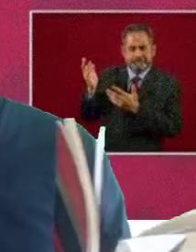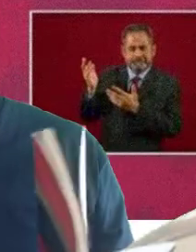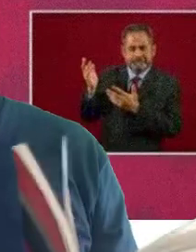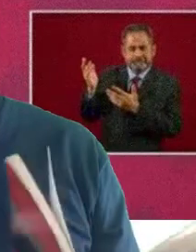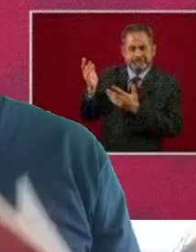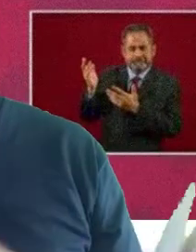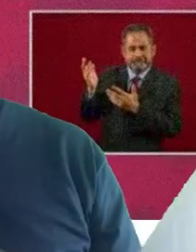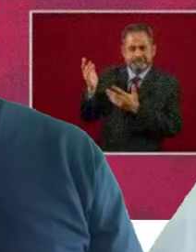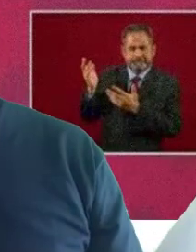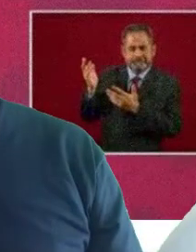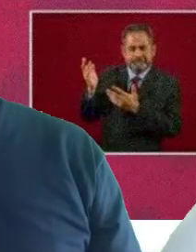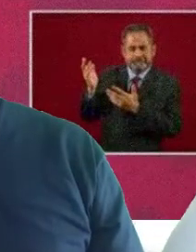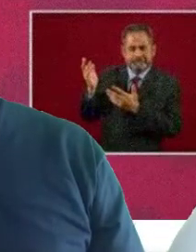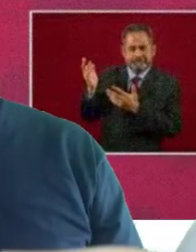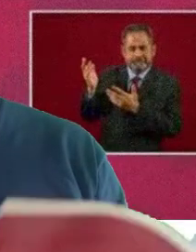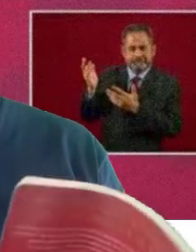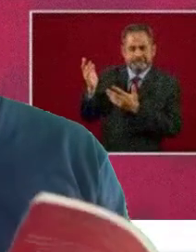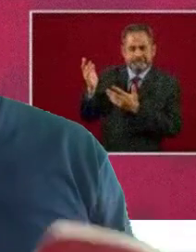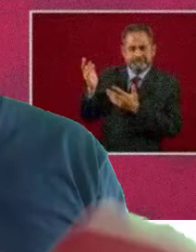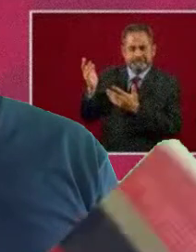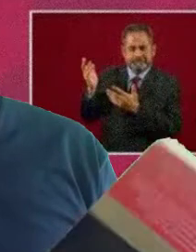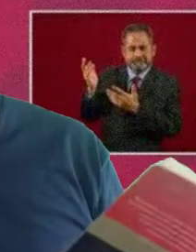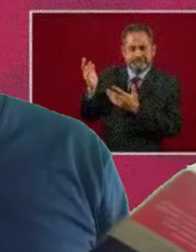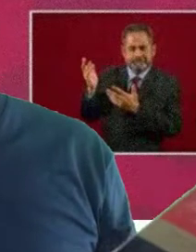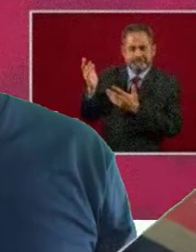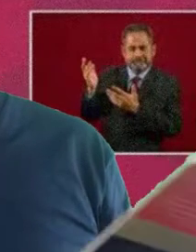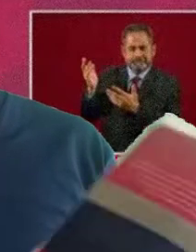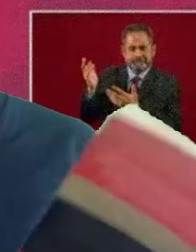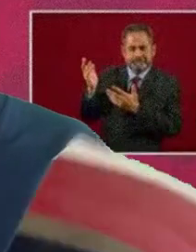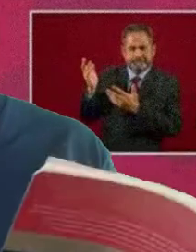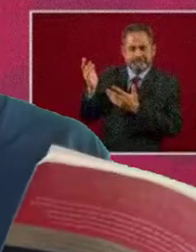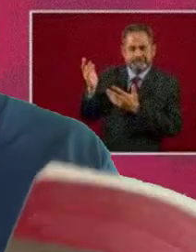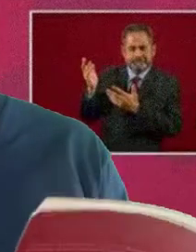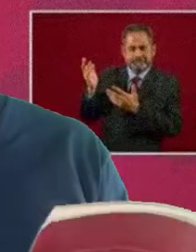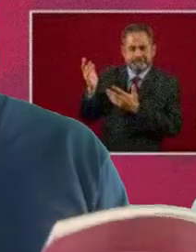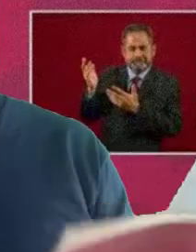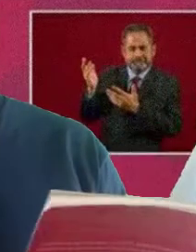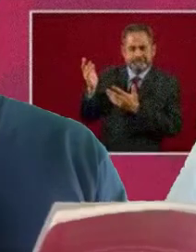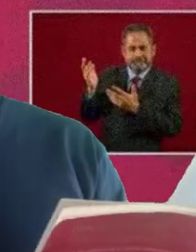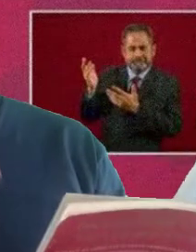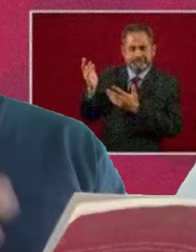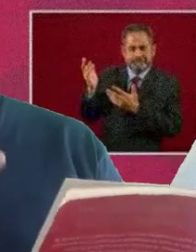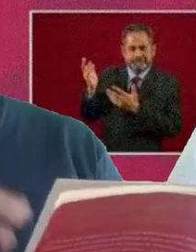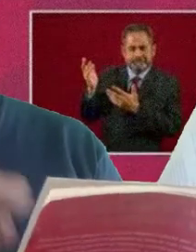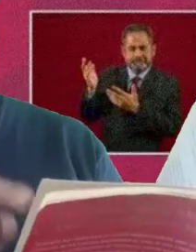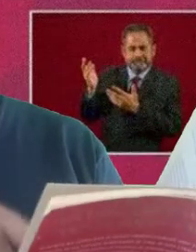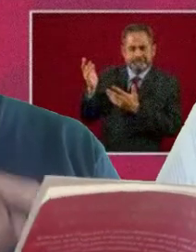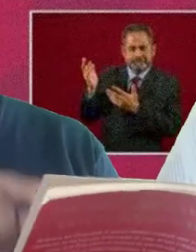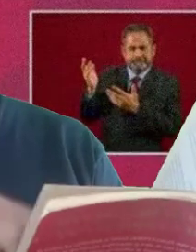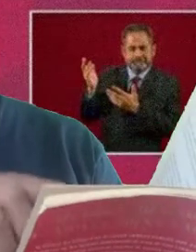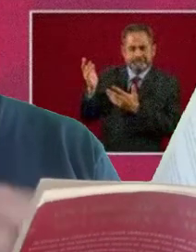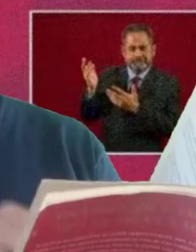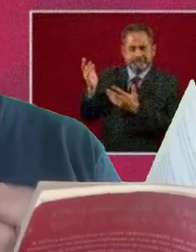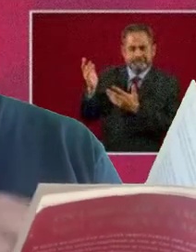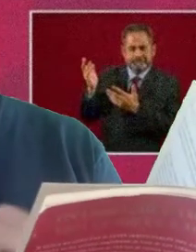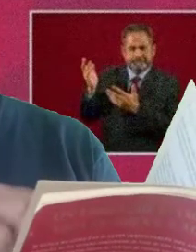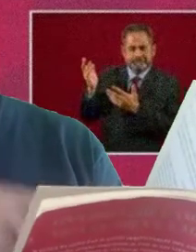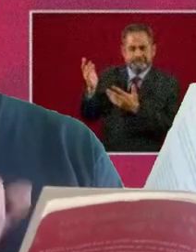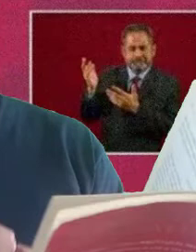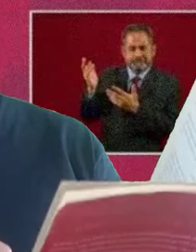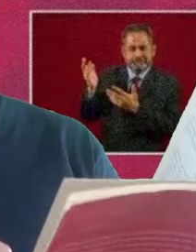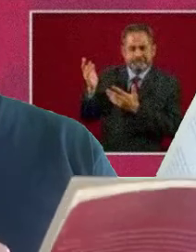eso le daría este mayor manga ancha para poder lograr esta situación